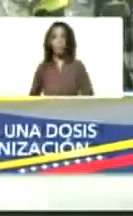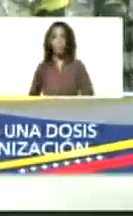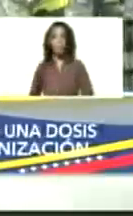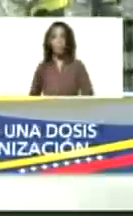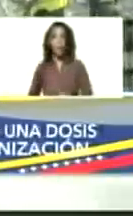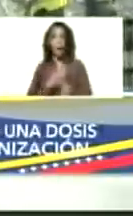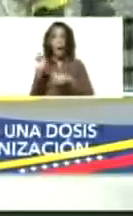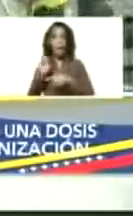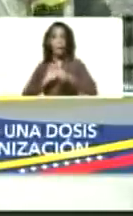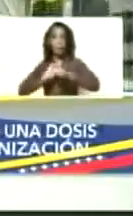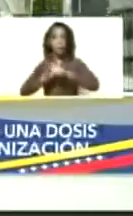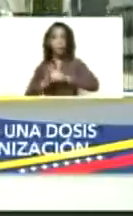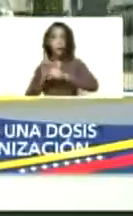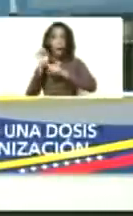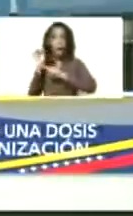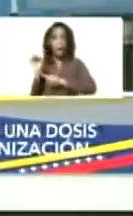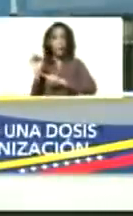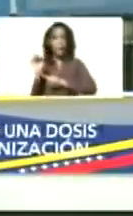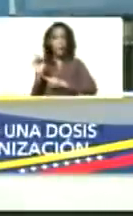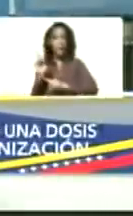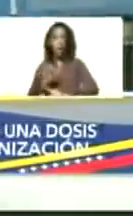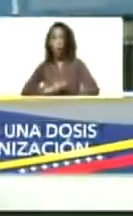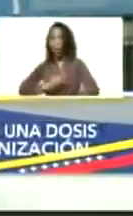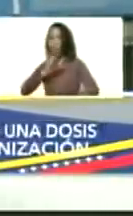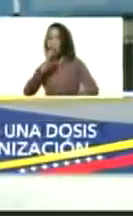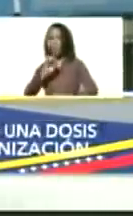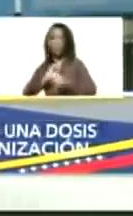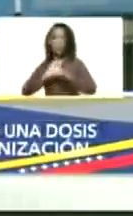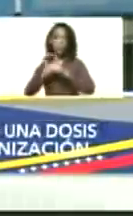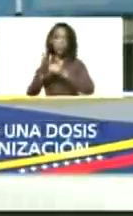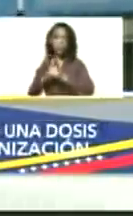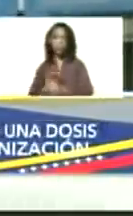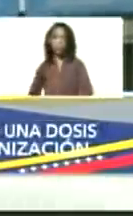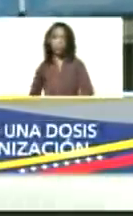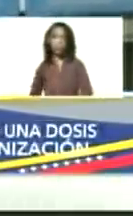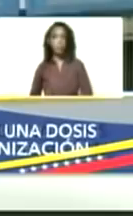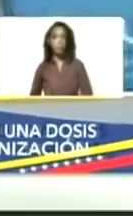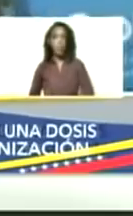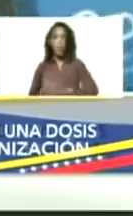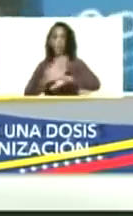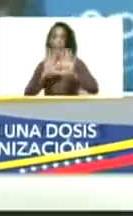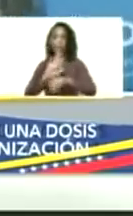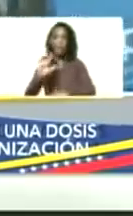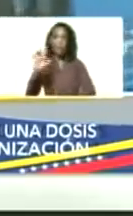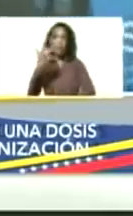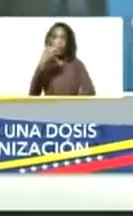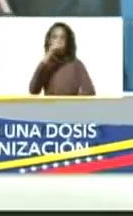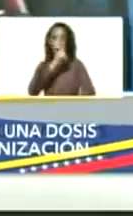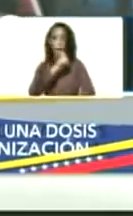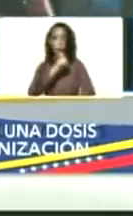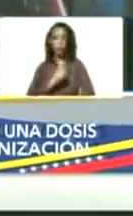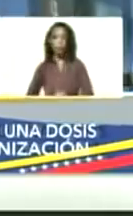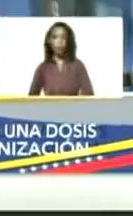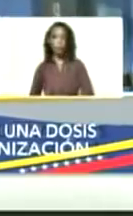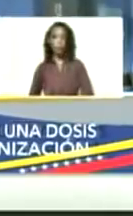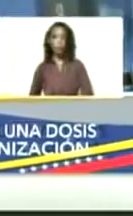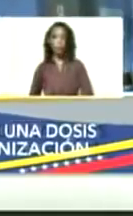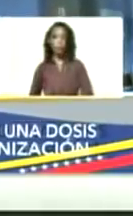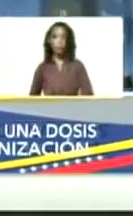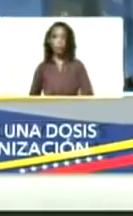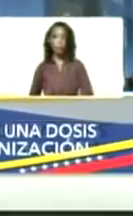este coronavirus, a este bendito coronavirus, que ya va para el tercer año.